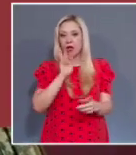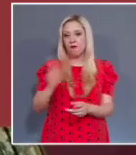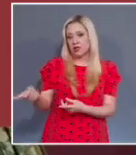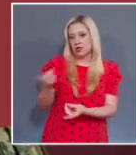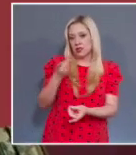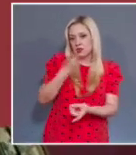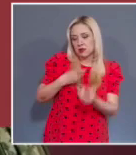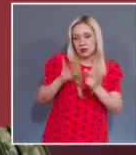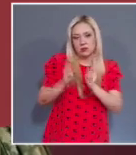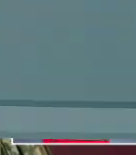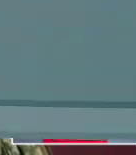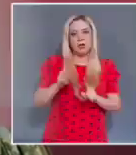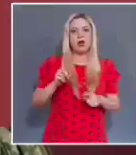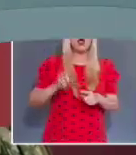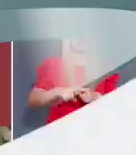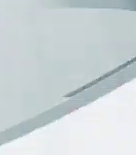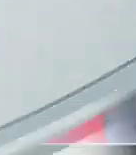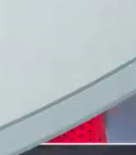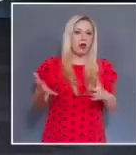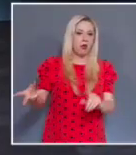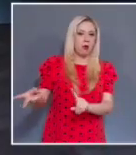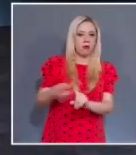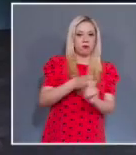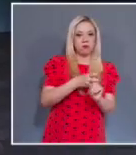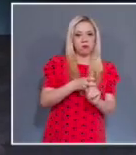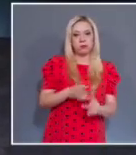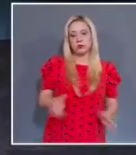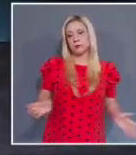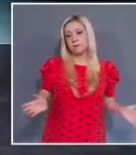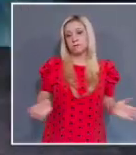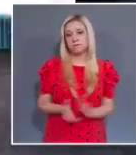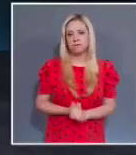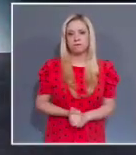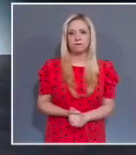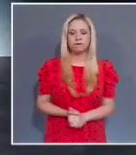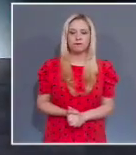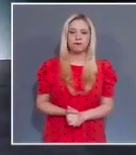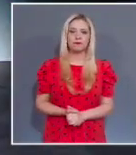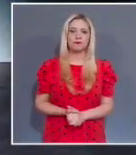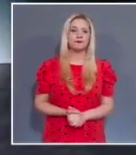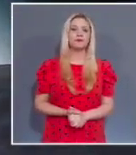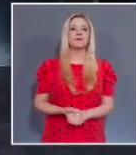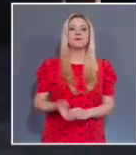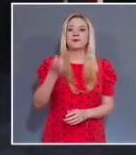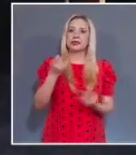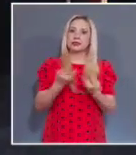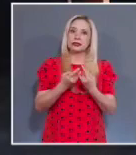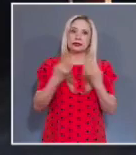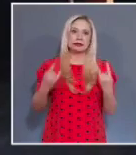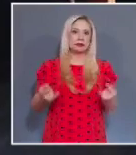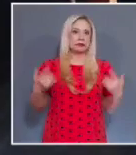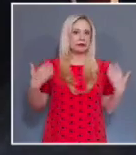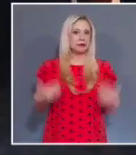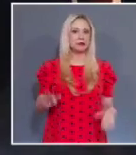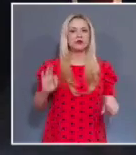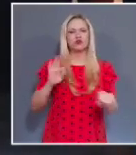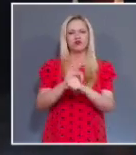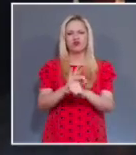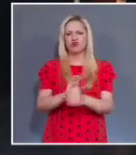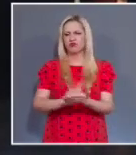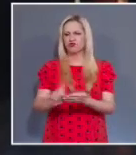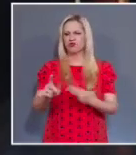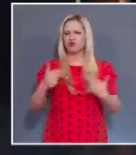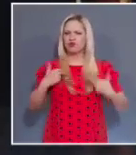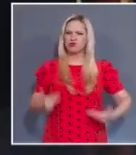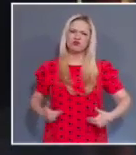hicieron este cometido. Y hablando de estas historias, activistas exigieron que se revise la sentencia de un tribunal